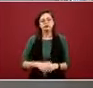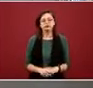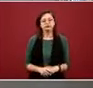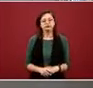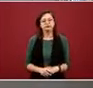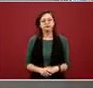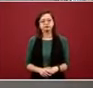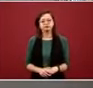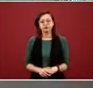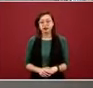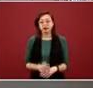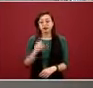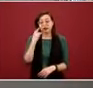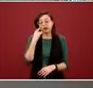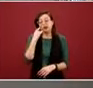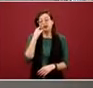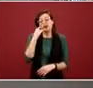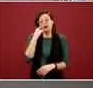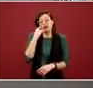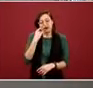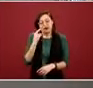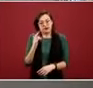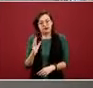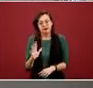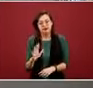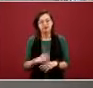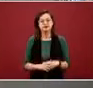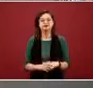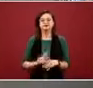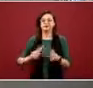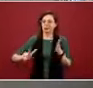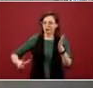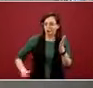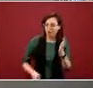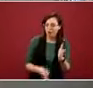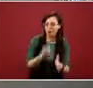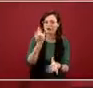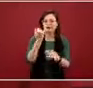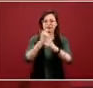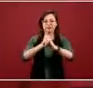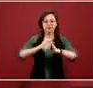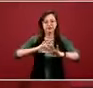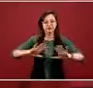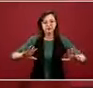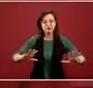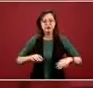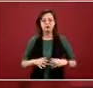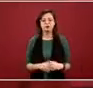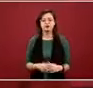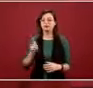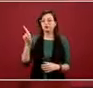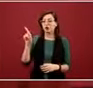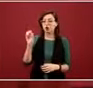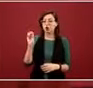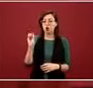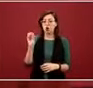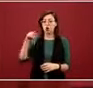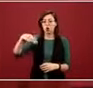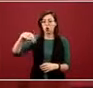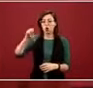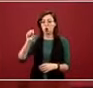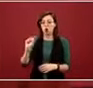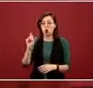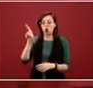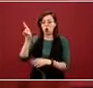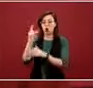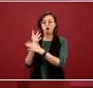Esto que hoy se hizo notorio en el informe de la OMS, en el informe diario, atiende a que la OMS solo tiene en